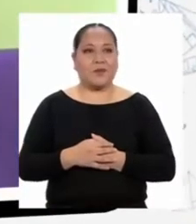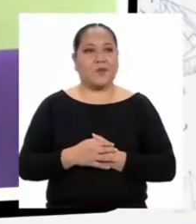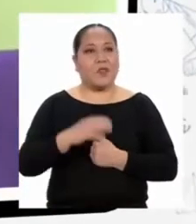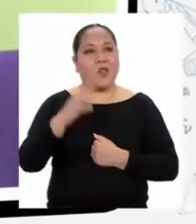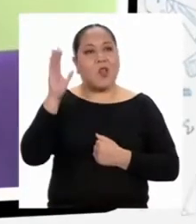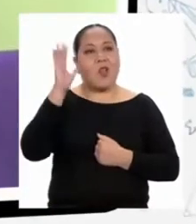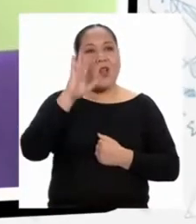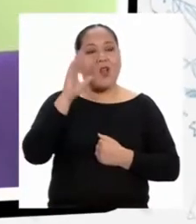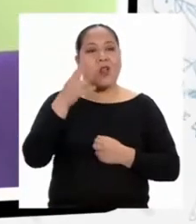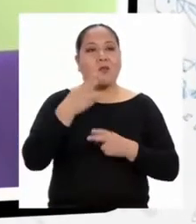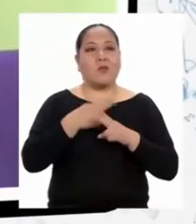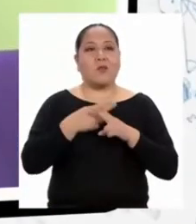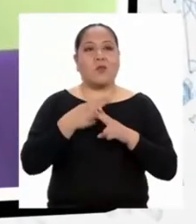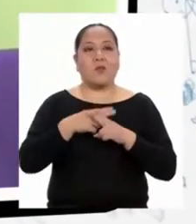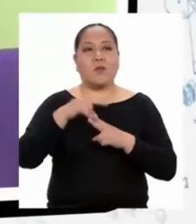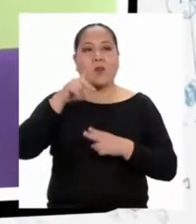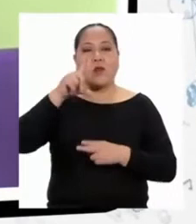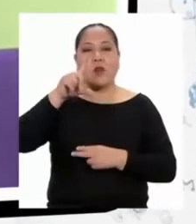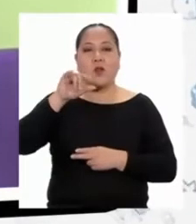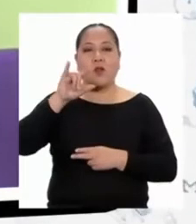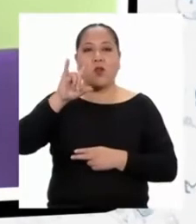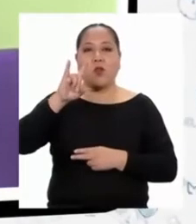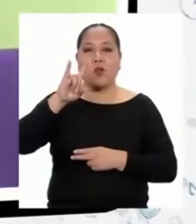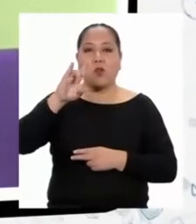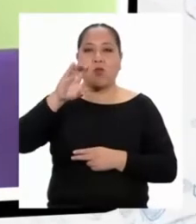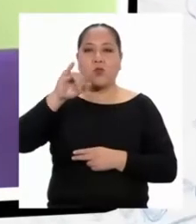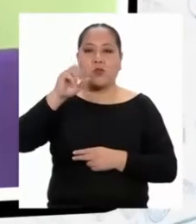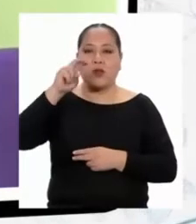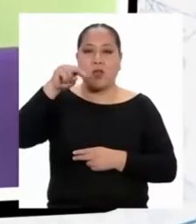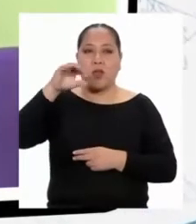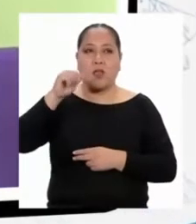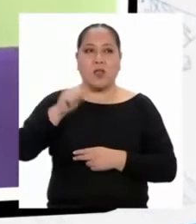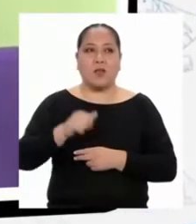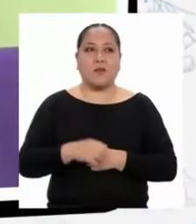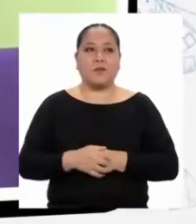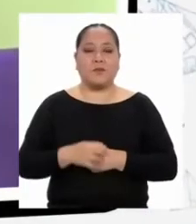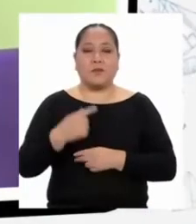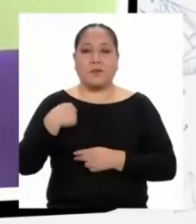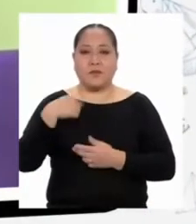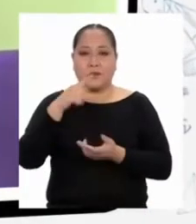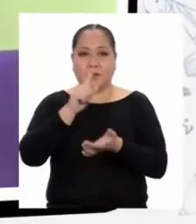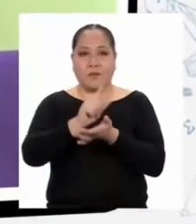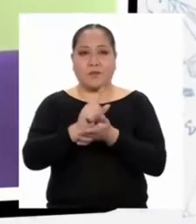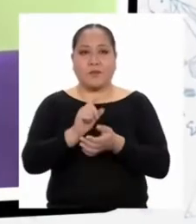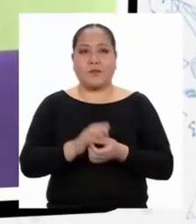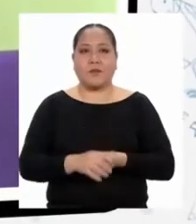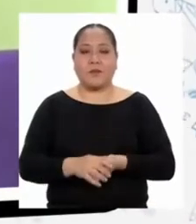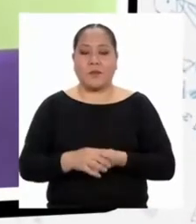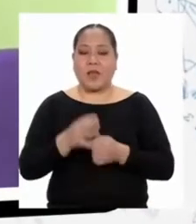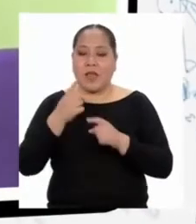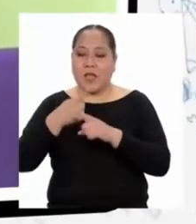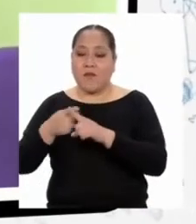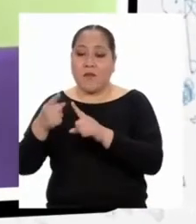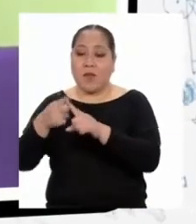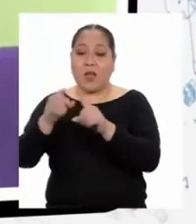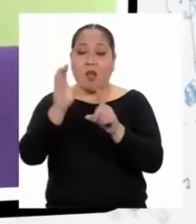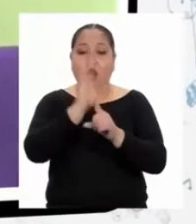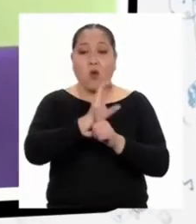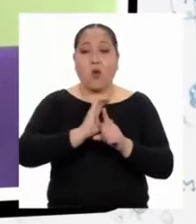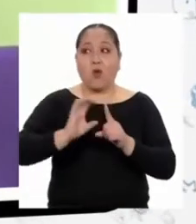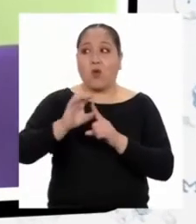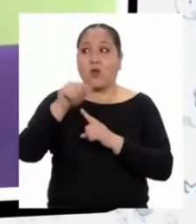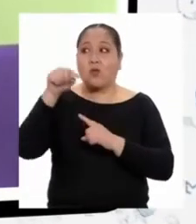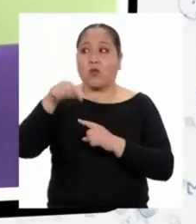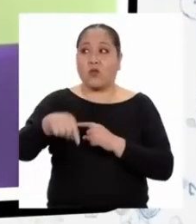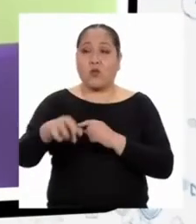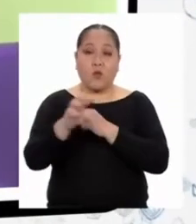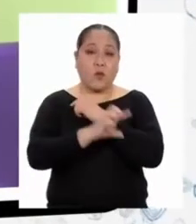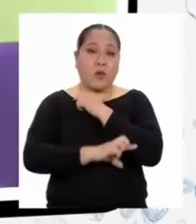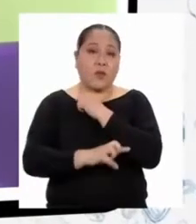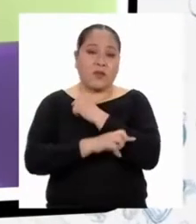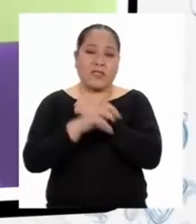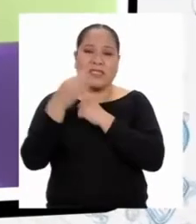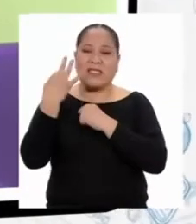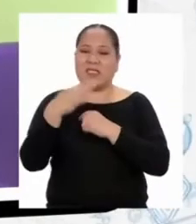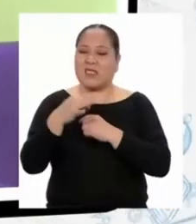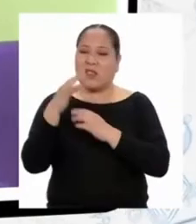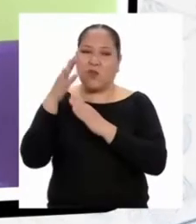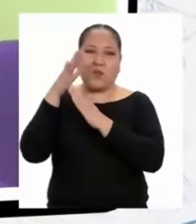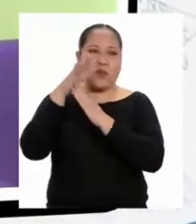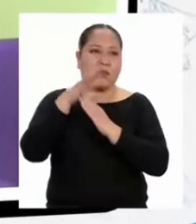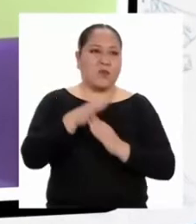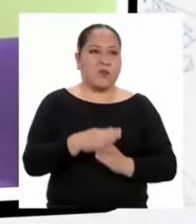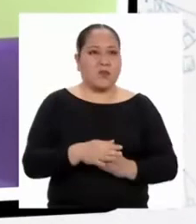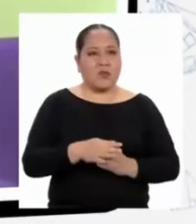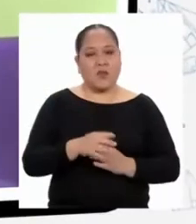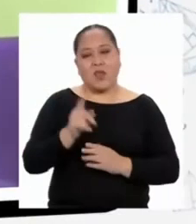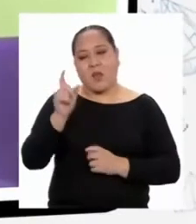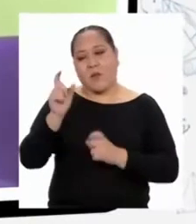Hola, soy Luciana Alarcón de la región Lima. La diversidad cultural de un país es siempre motivo de discriminación